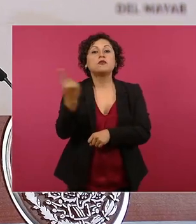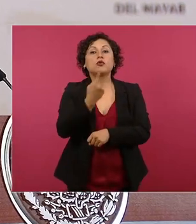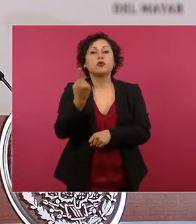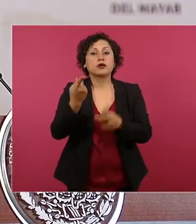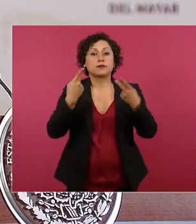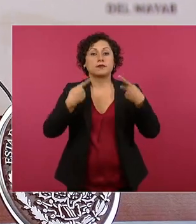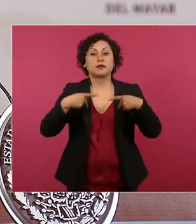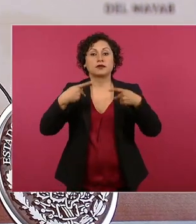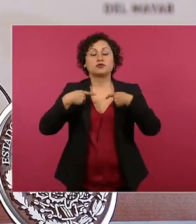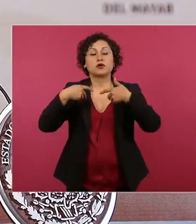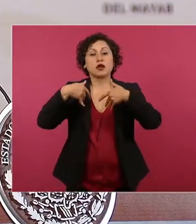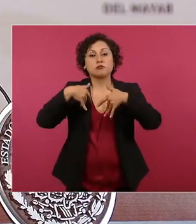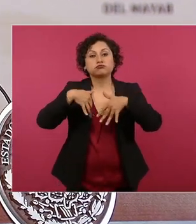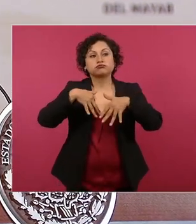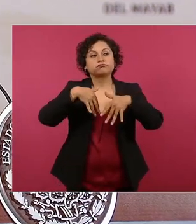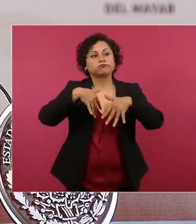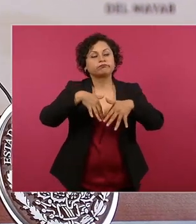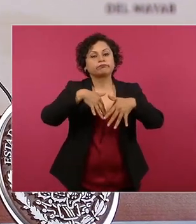significa muchísimos riesgos.